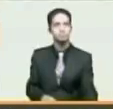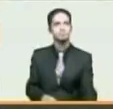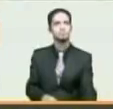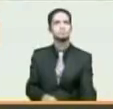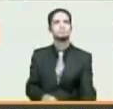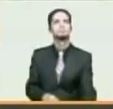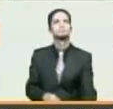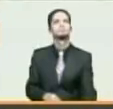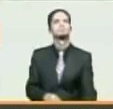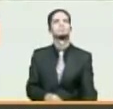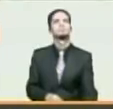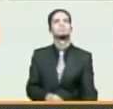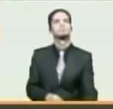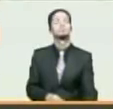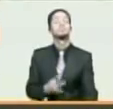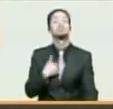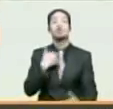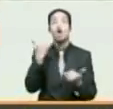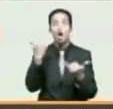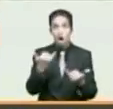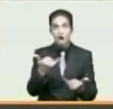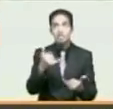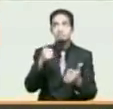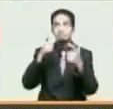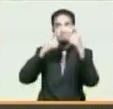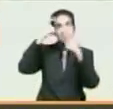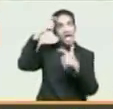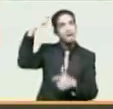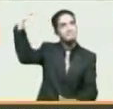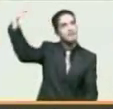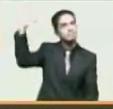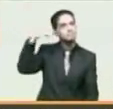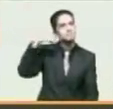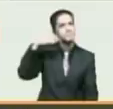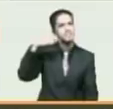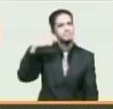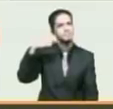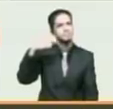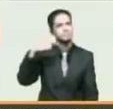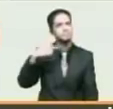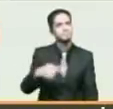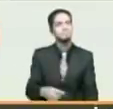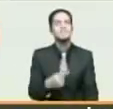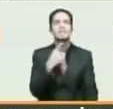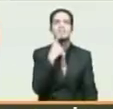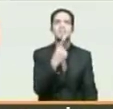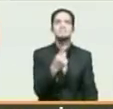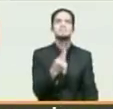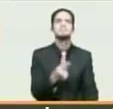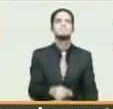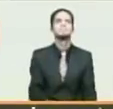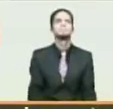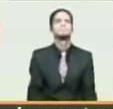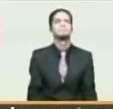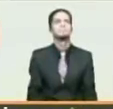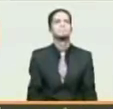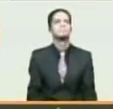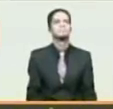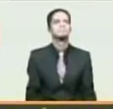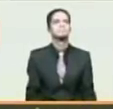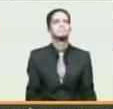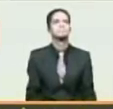Y yo estoy seguro que hoy Chávez nos ve, de donde esté, y dice: esta